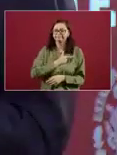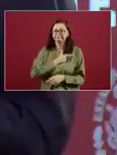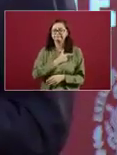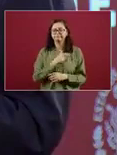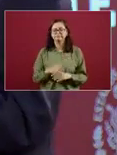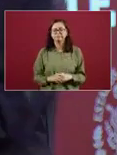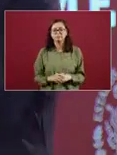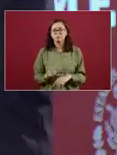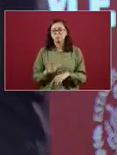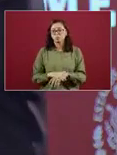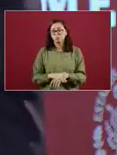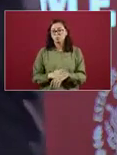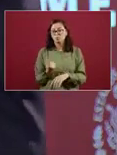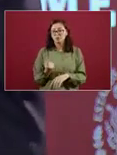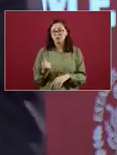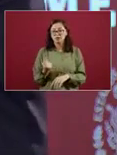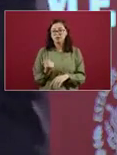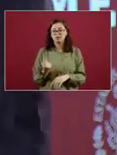porque